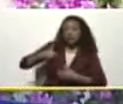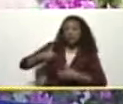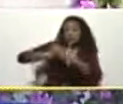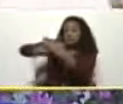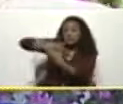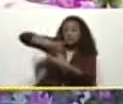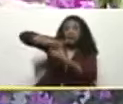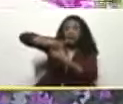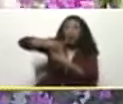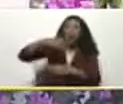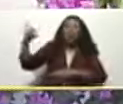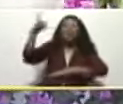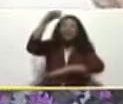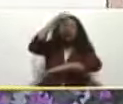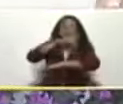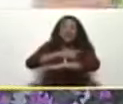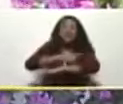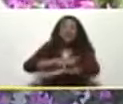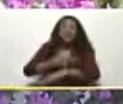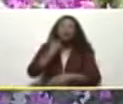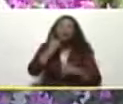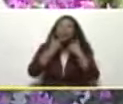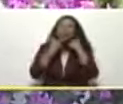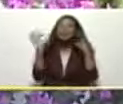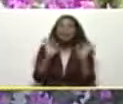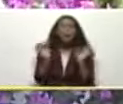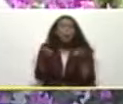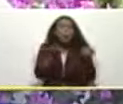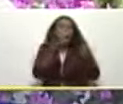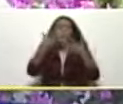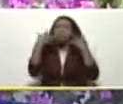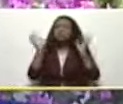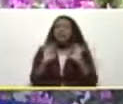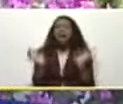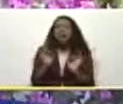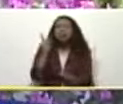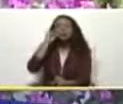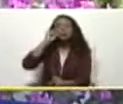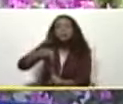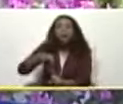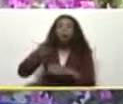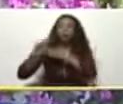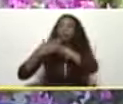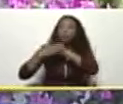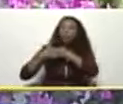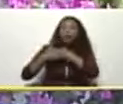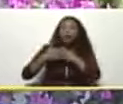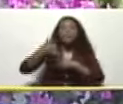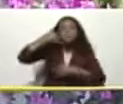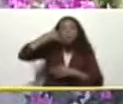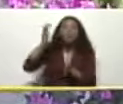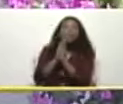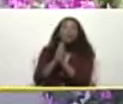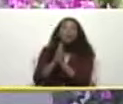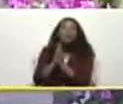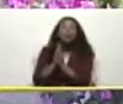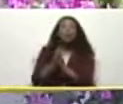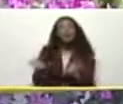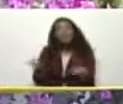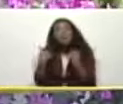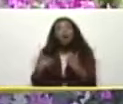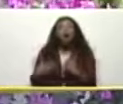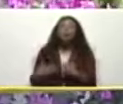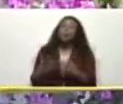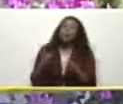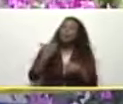un alza del dengue brutal, sin control de ningún tipo, e inmediatamente nos llamaron y nos dijeron, le dijimos, bueno, están ahorita